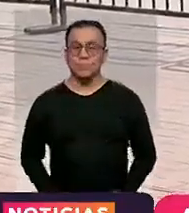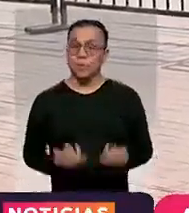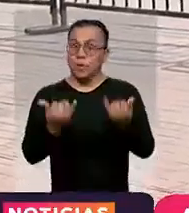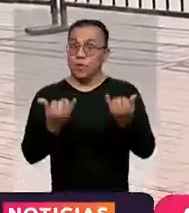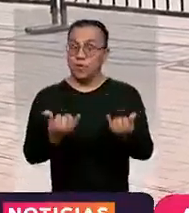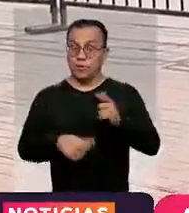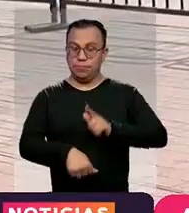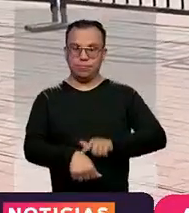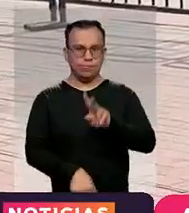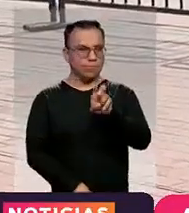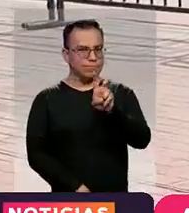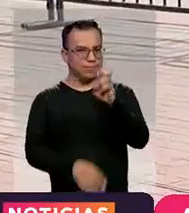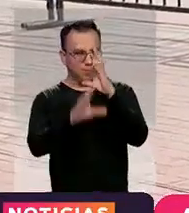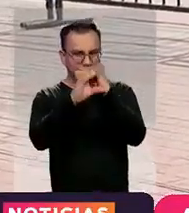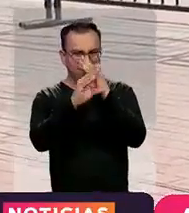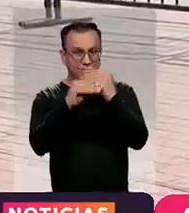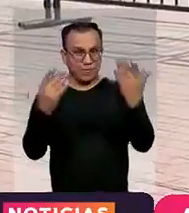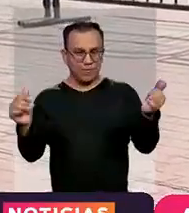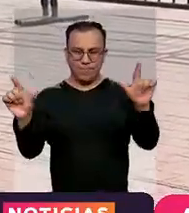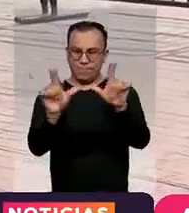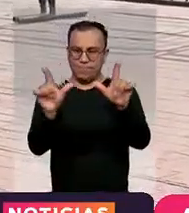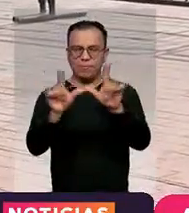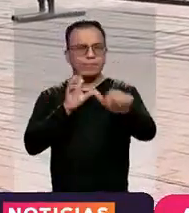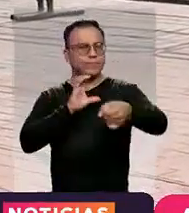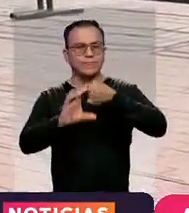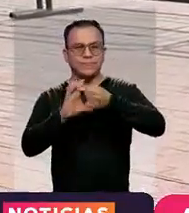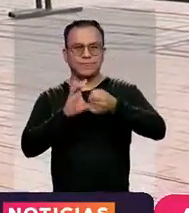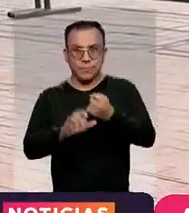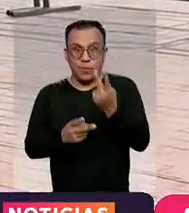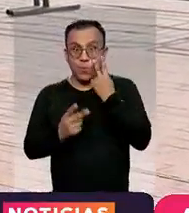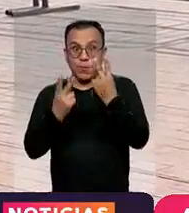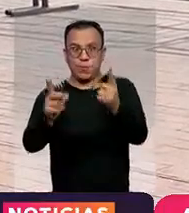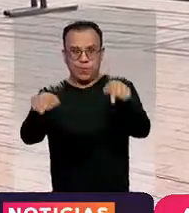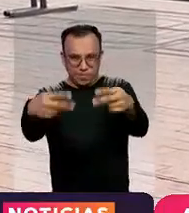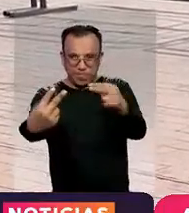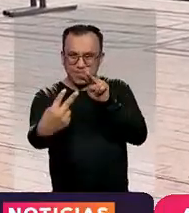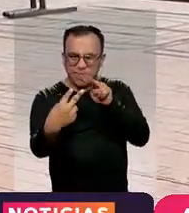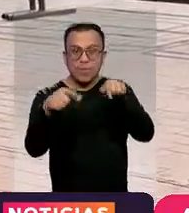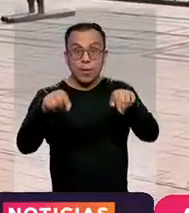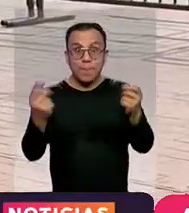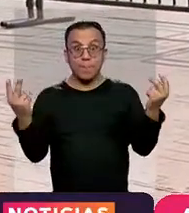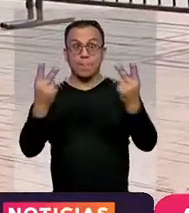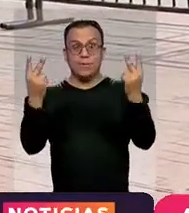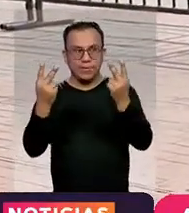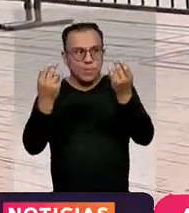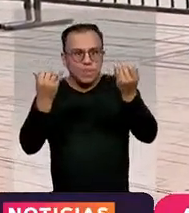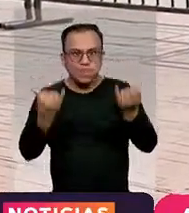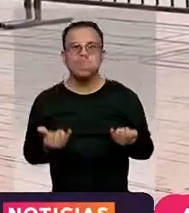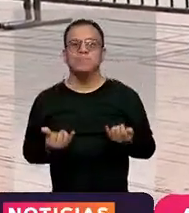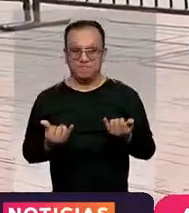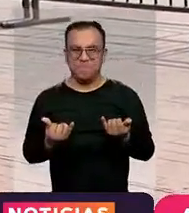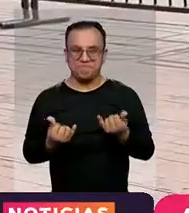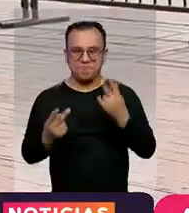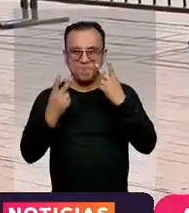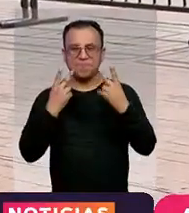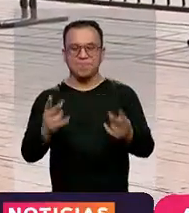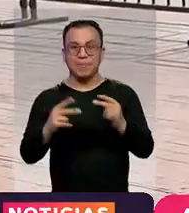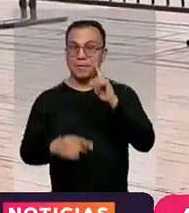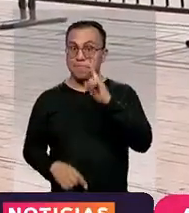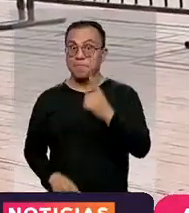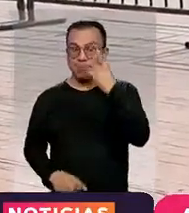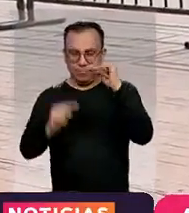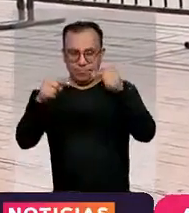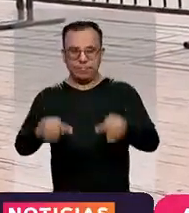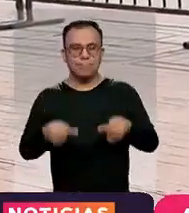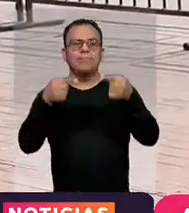hoy a las 7 de la noche a través de las pantallas de Capital usted podrá seguir en vivo y en directo la transmisión del primer